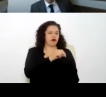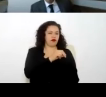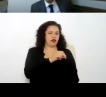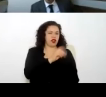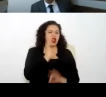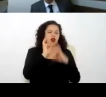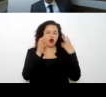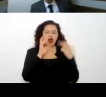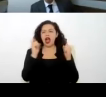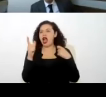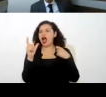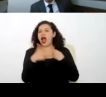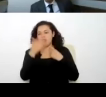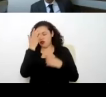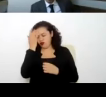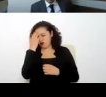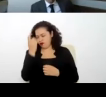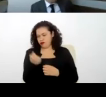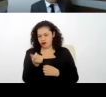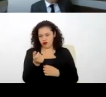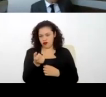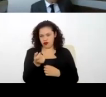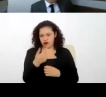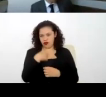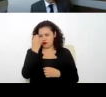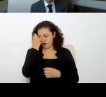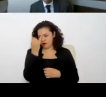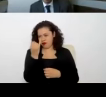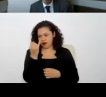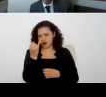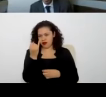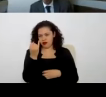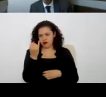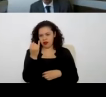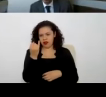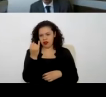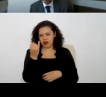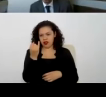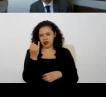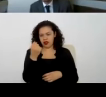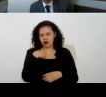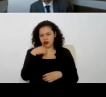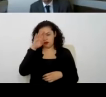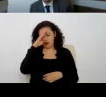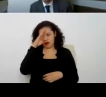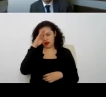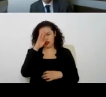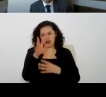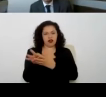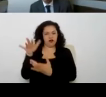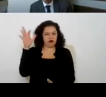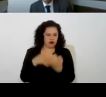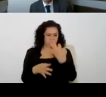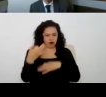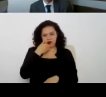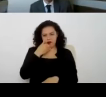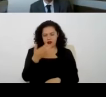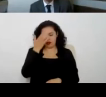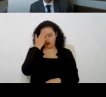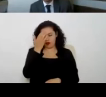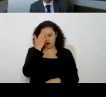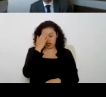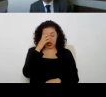algún acercamiento. Me imagino que la mayoría ya están en cumplimiento. Pero bueno, si no,